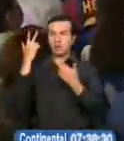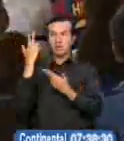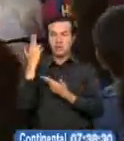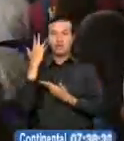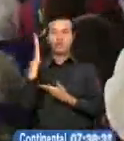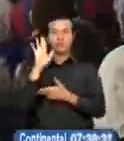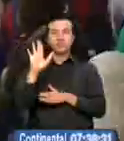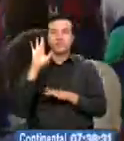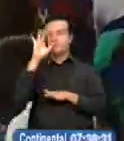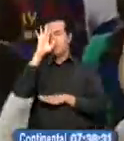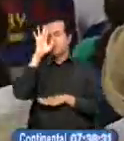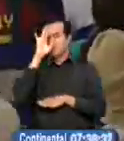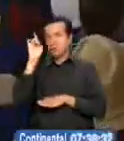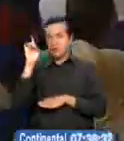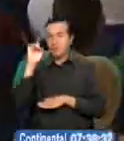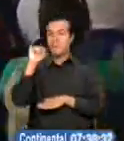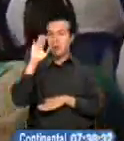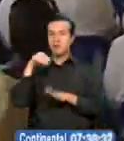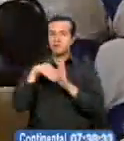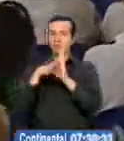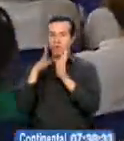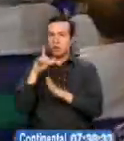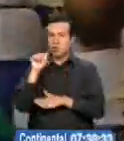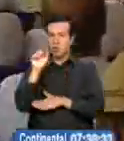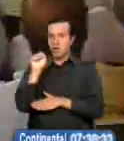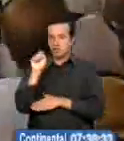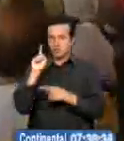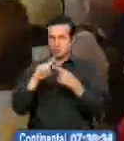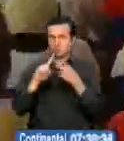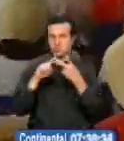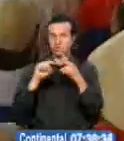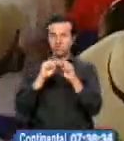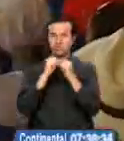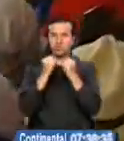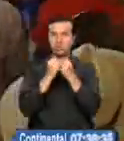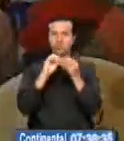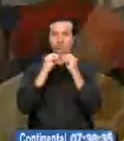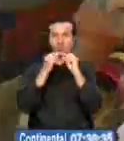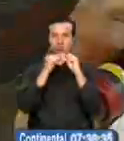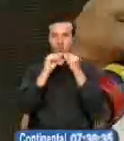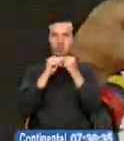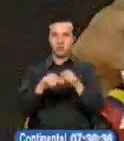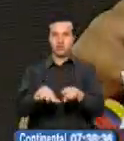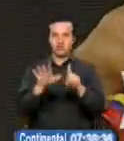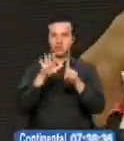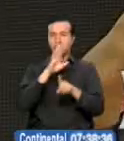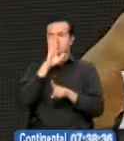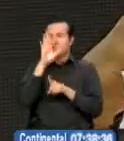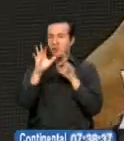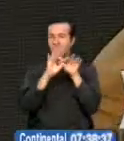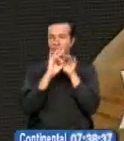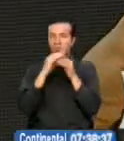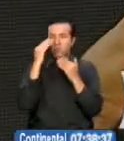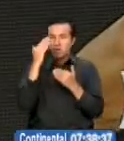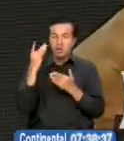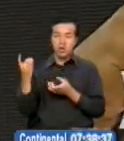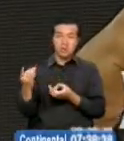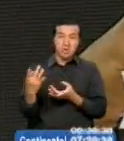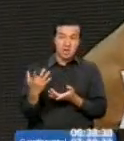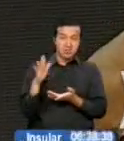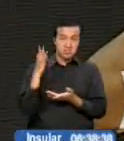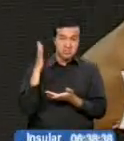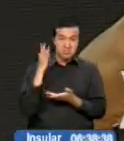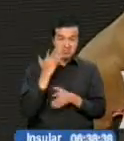pactos con la derecha, sobre todo con Guillermo Lasso, pero también con los socialcristianos. Es parte de la politiquería, no nos pueden vencer. En base